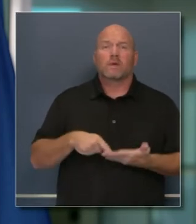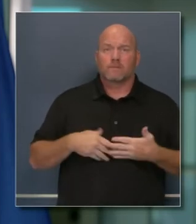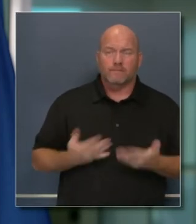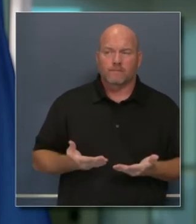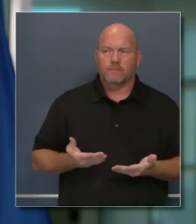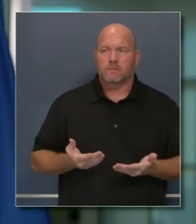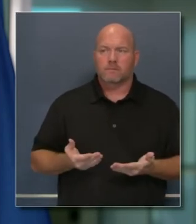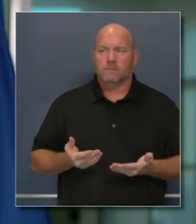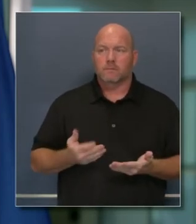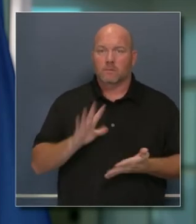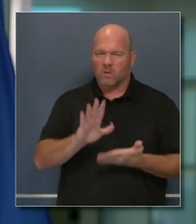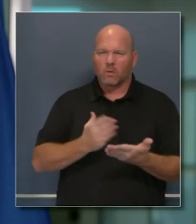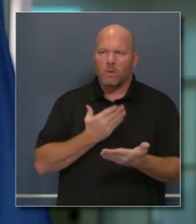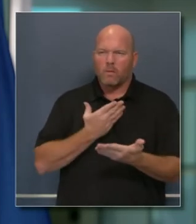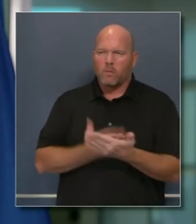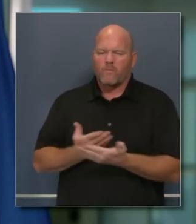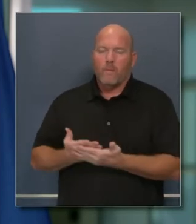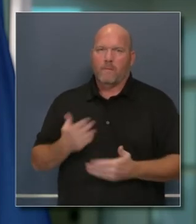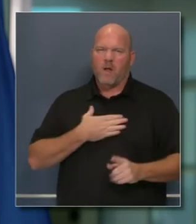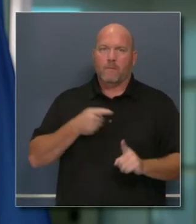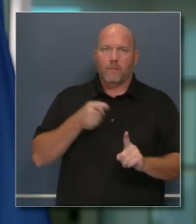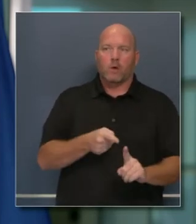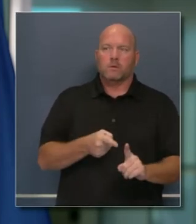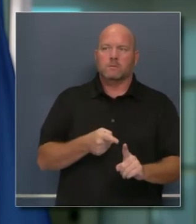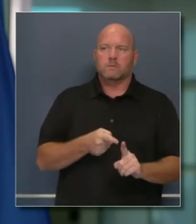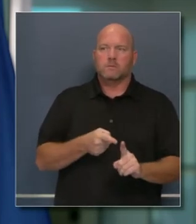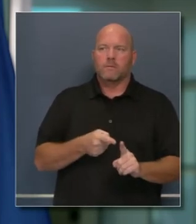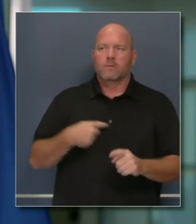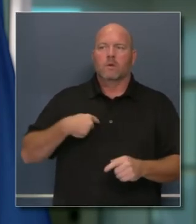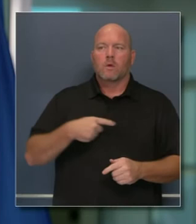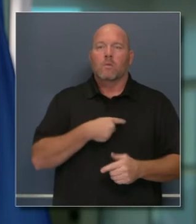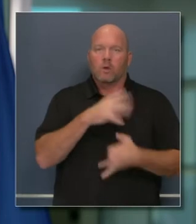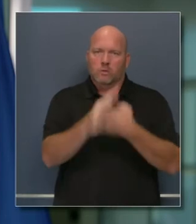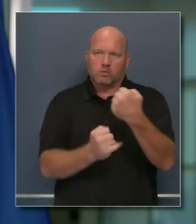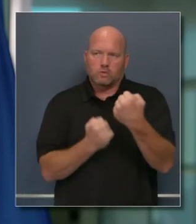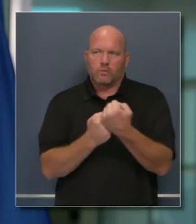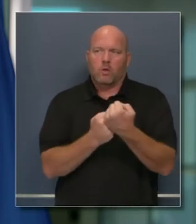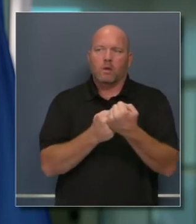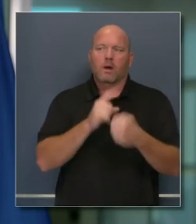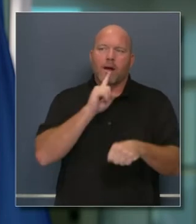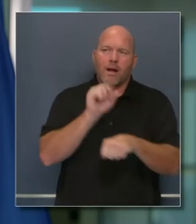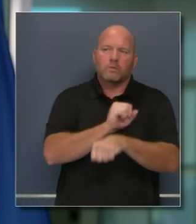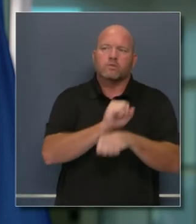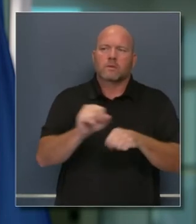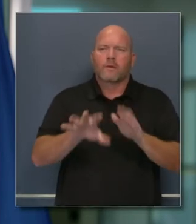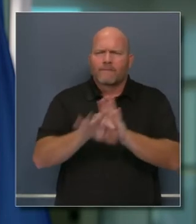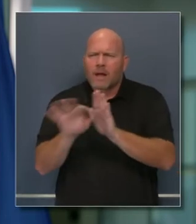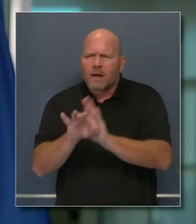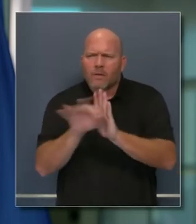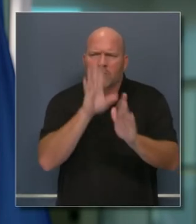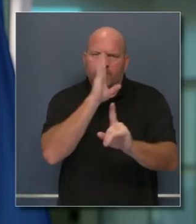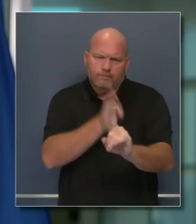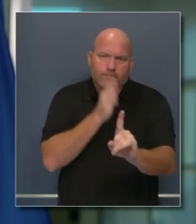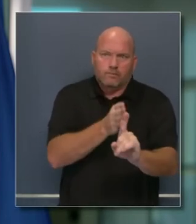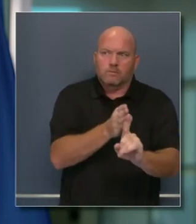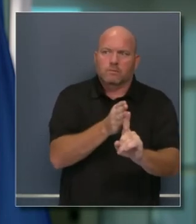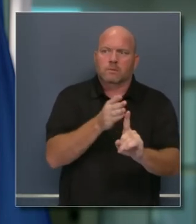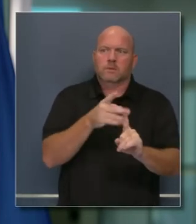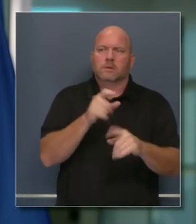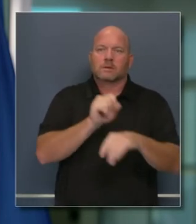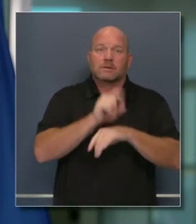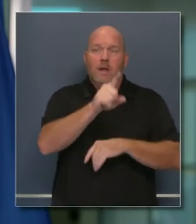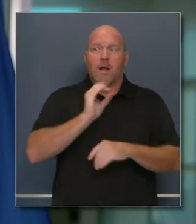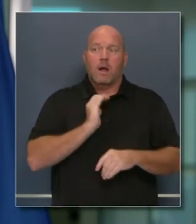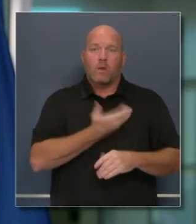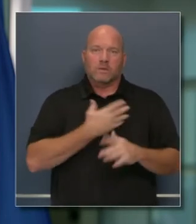semana, para comprobar esto, hemos apoyado un esfuerzo para averiguar directamente, enviando a